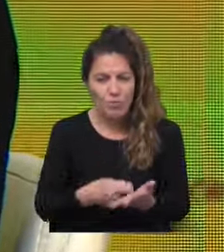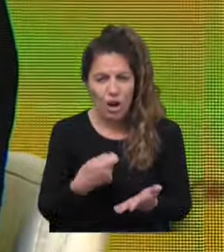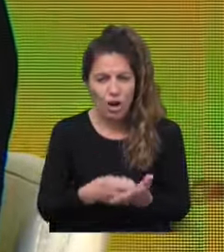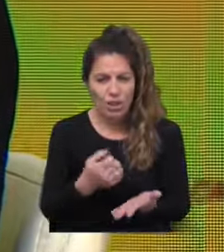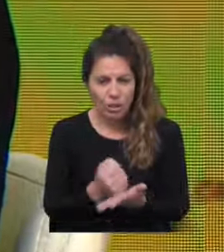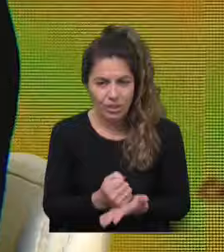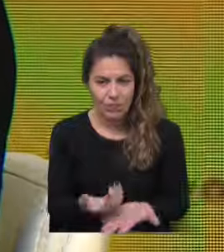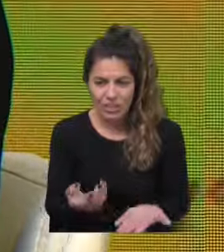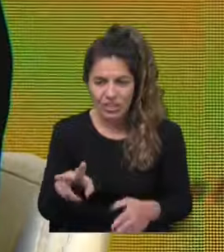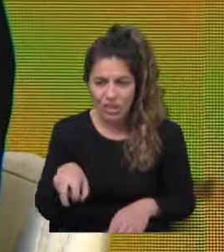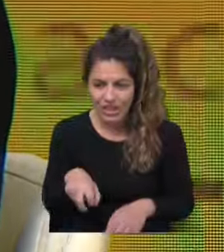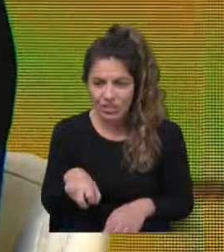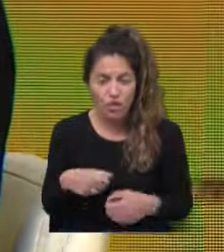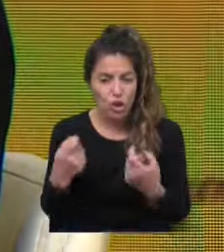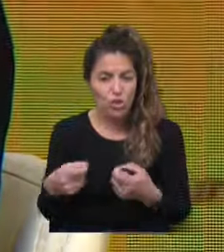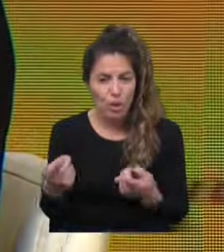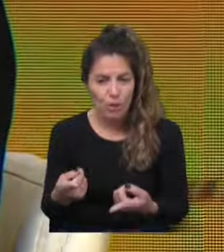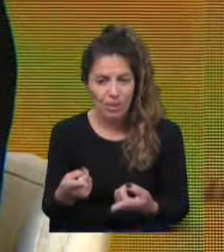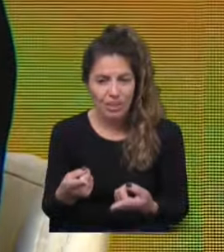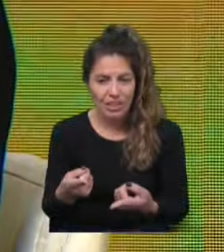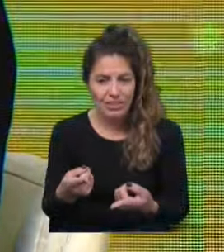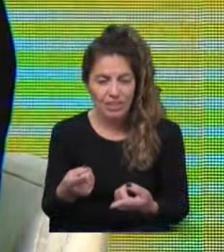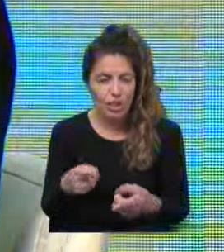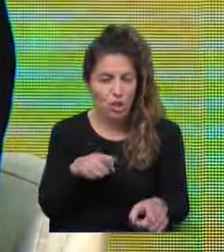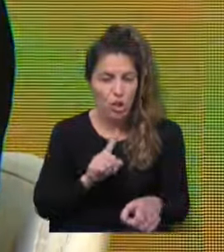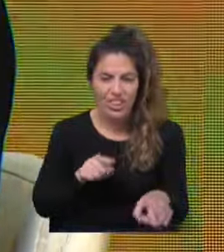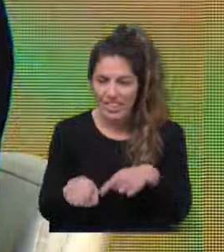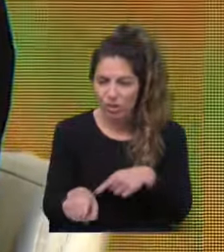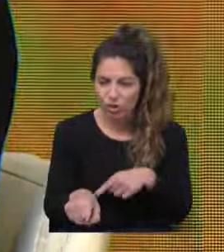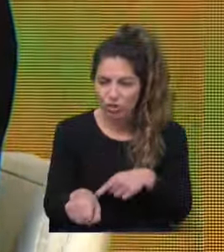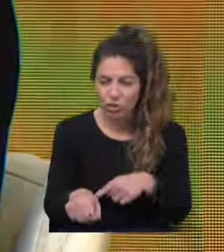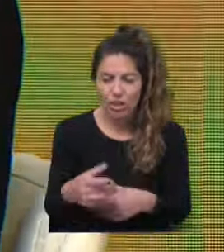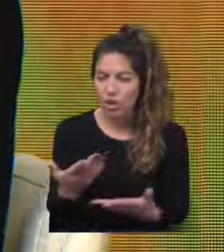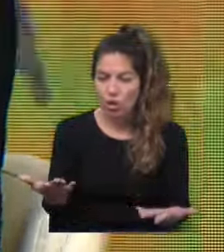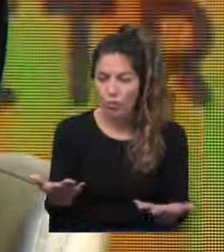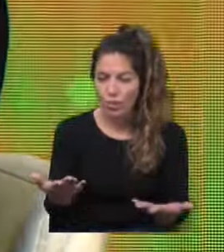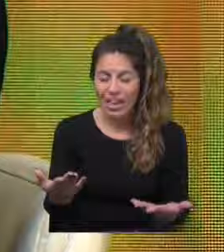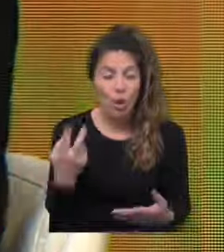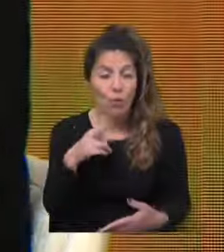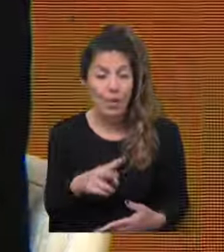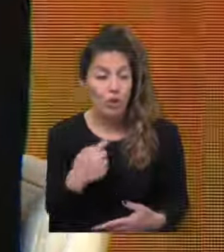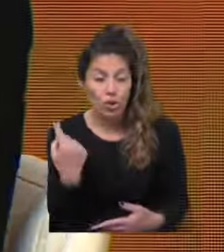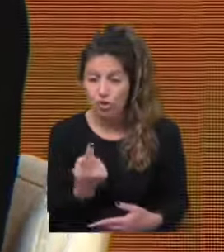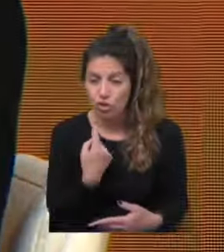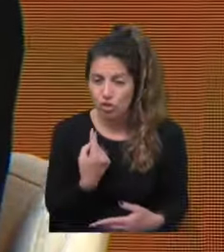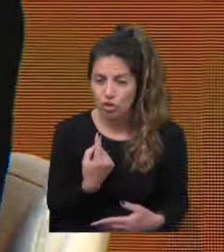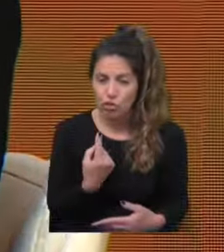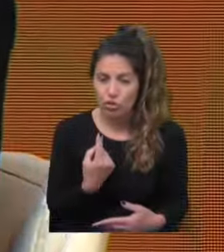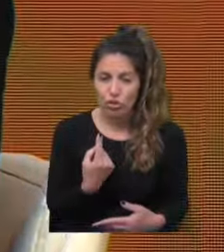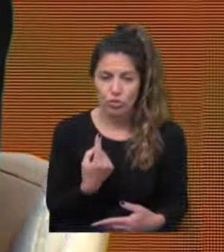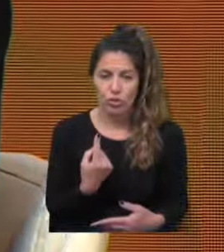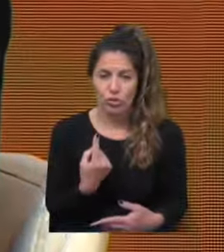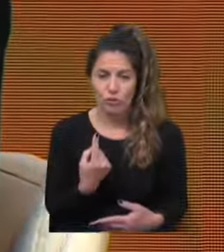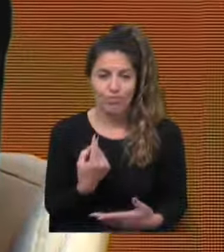los timbres, que son los aportes patronales indirectos? Es algo como que lo vemos nosotros,